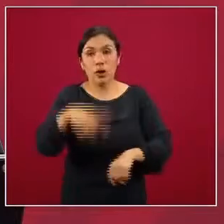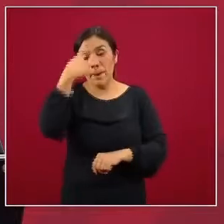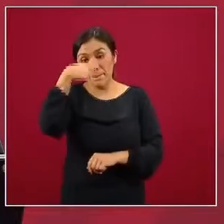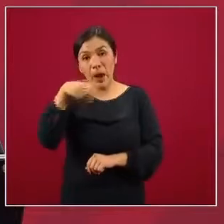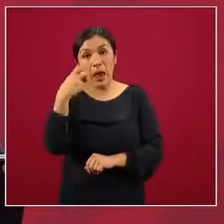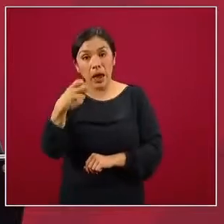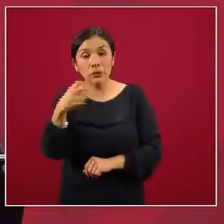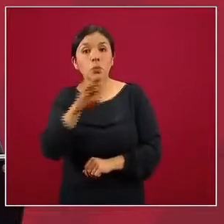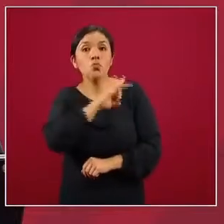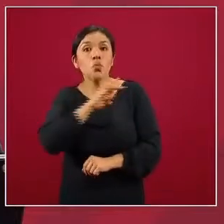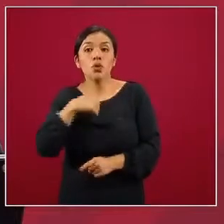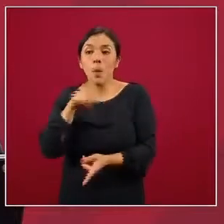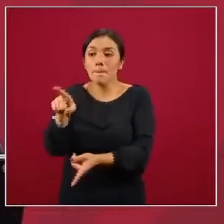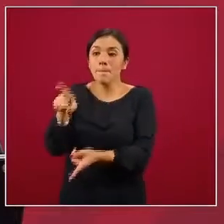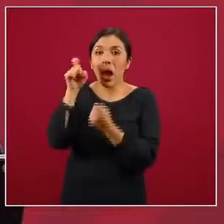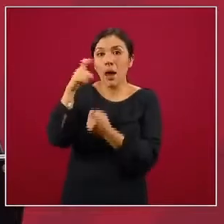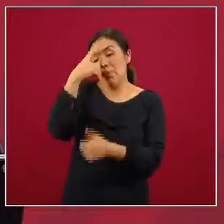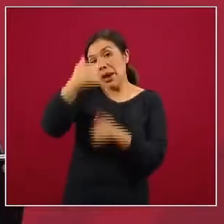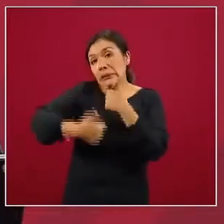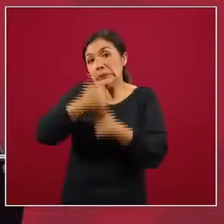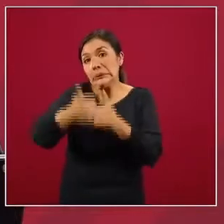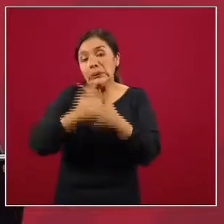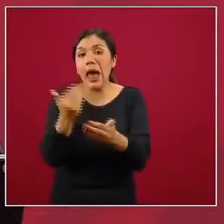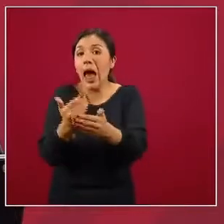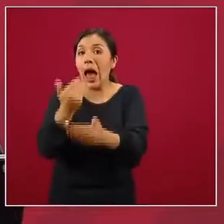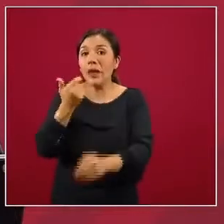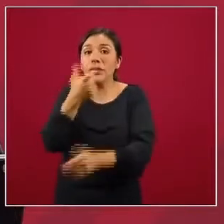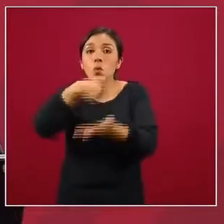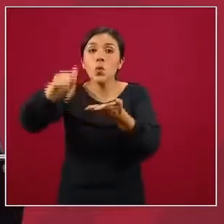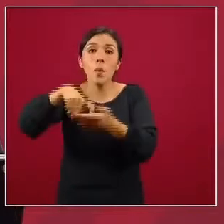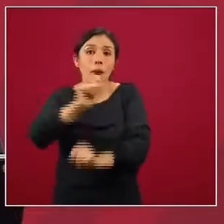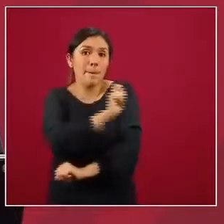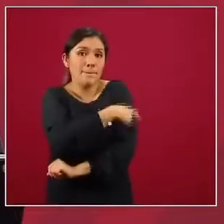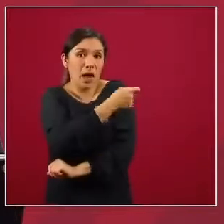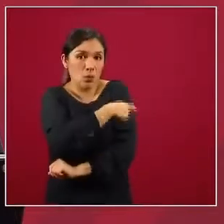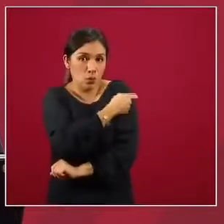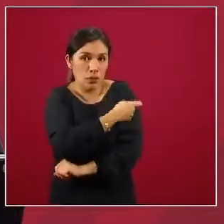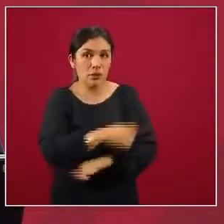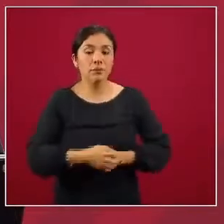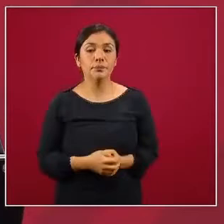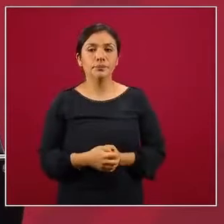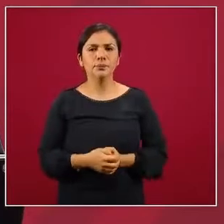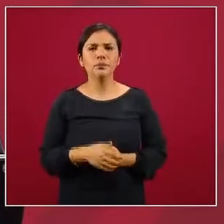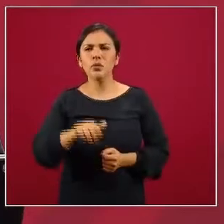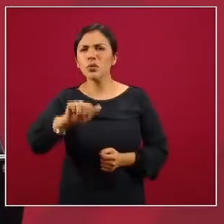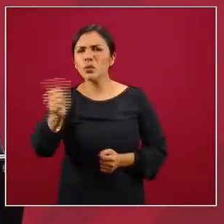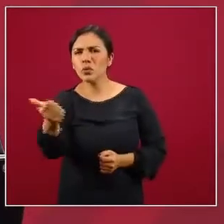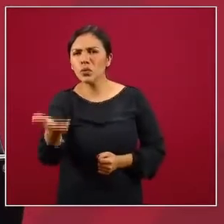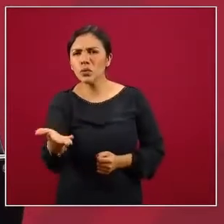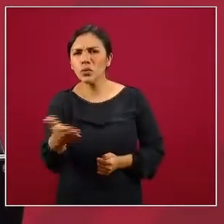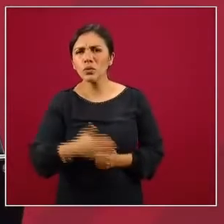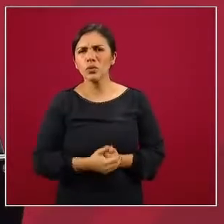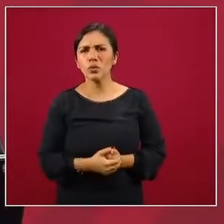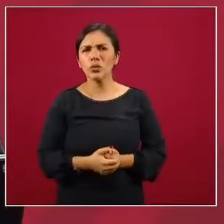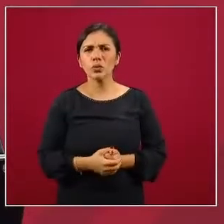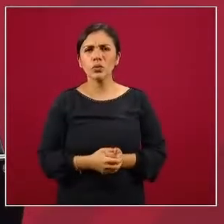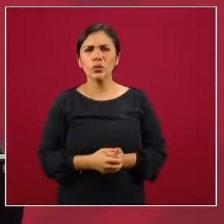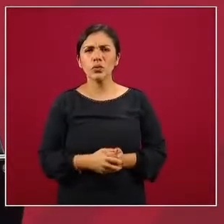principal por el que vamos a estar buscando el acceso temprano a las vacunas. ¿Otra?